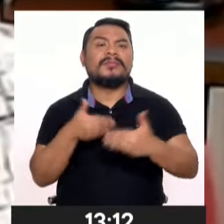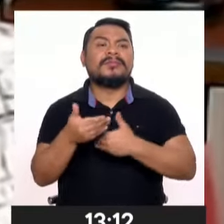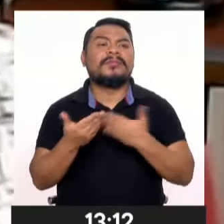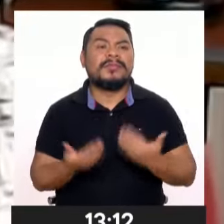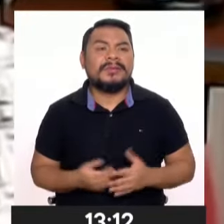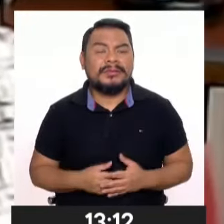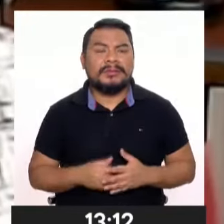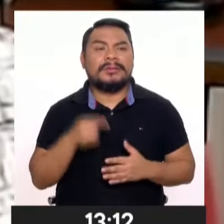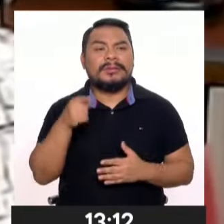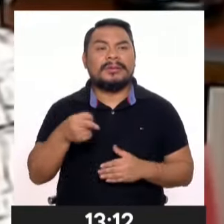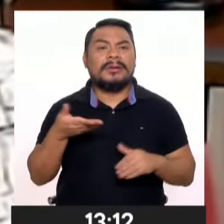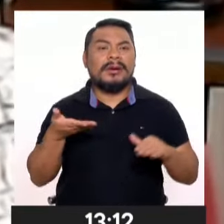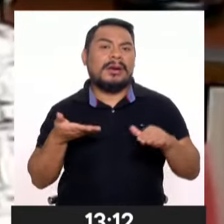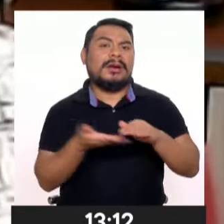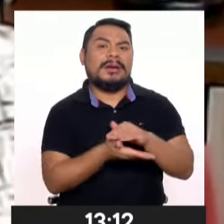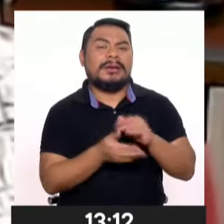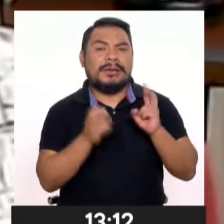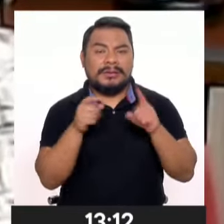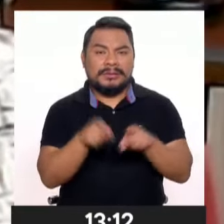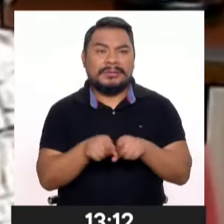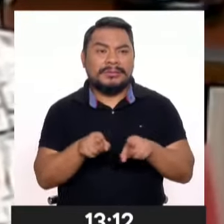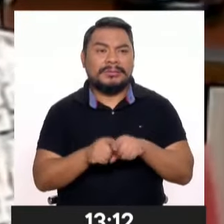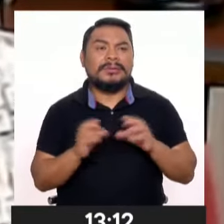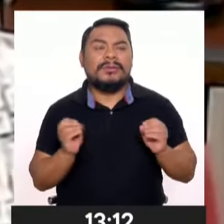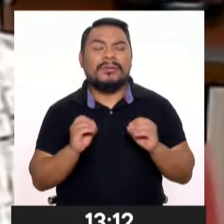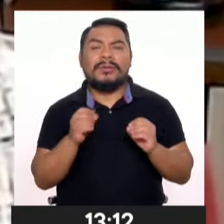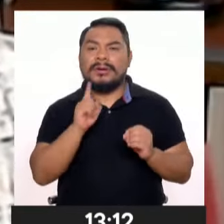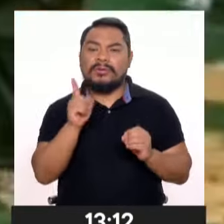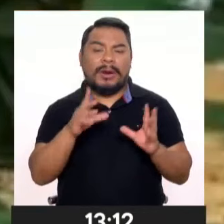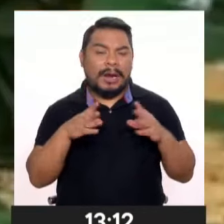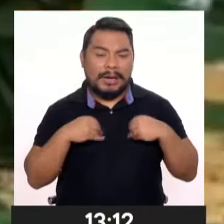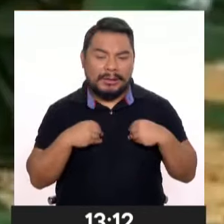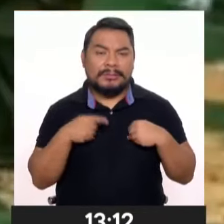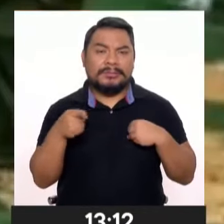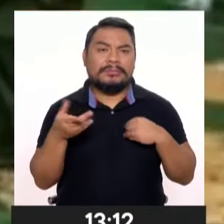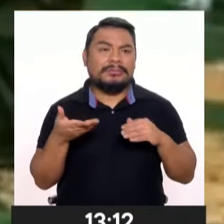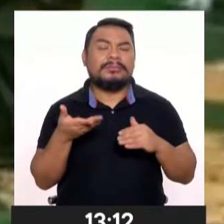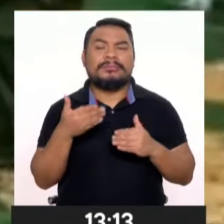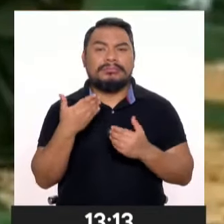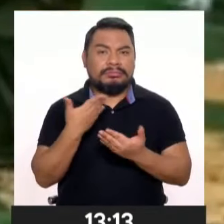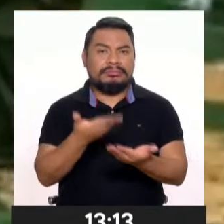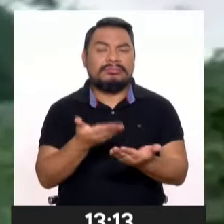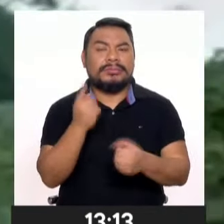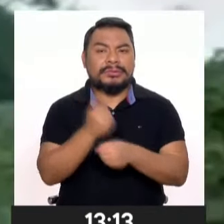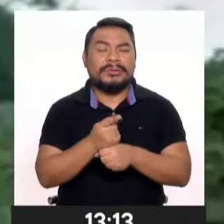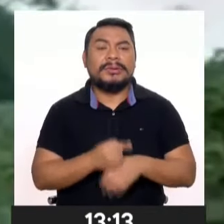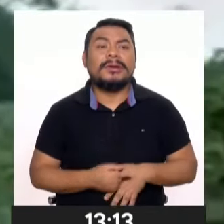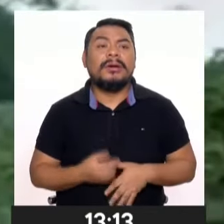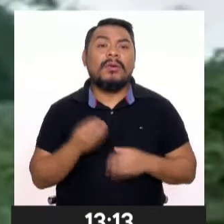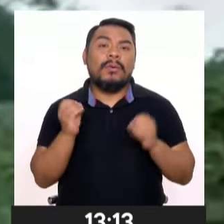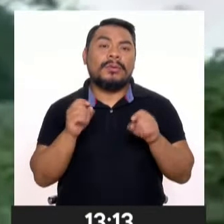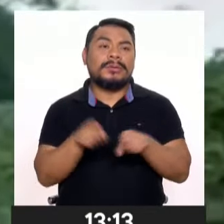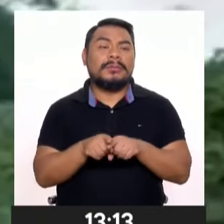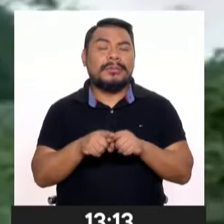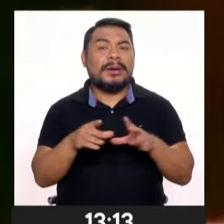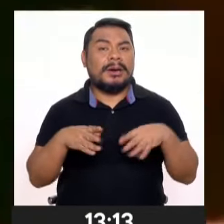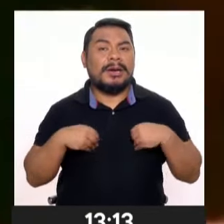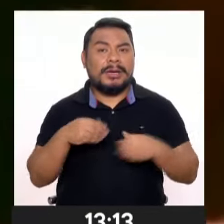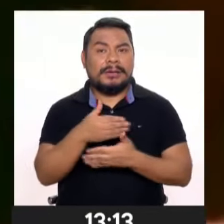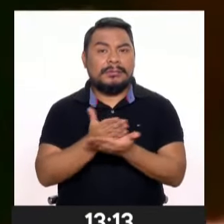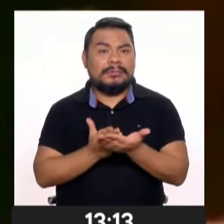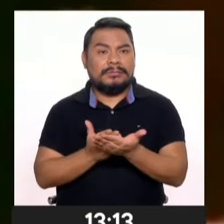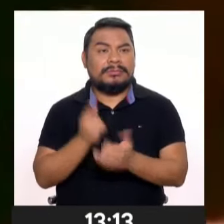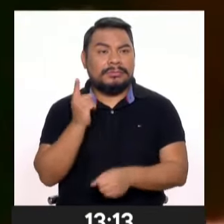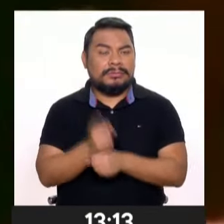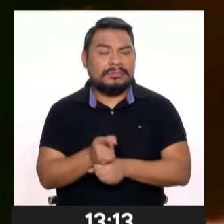a archivar el caso o a declararlo improcedente agregó que también podría aceptarse en parte esta demanda por